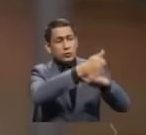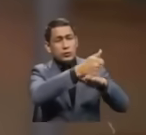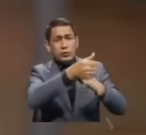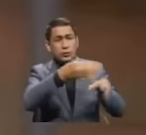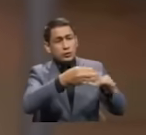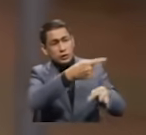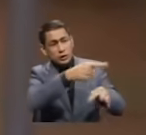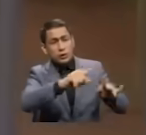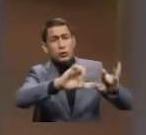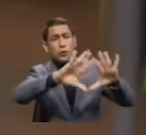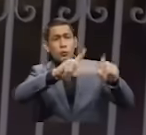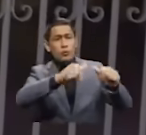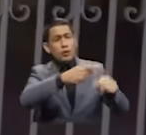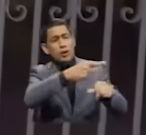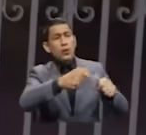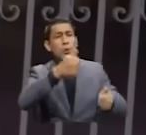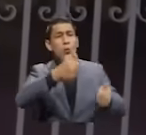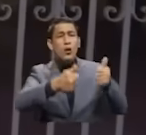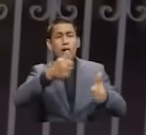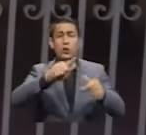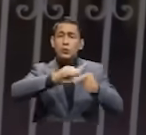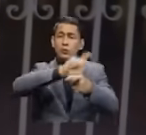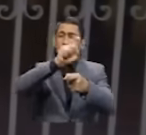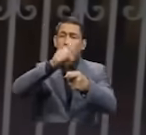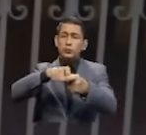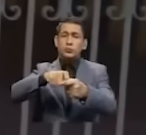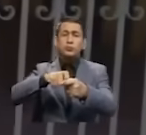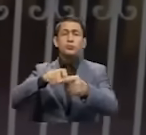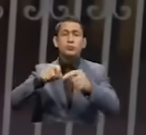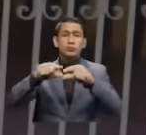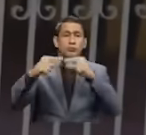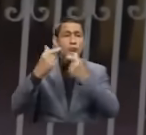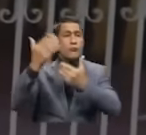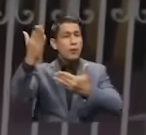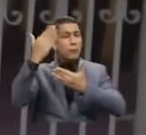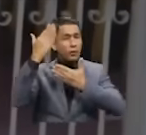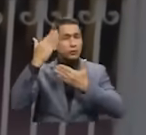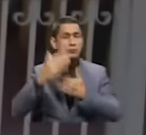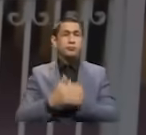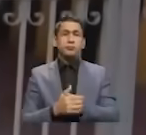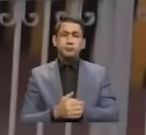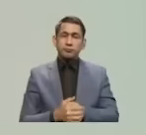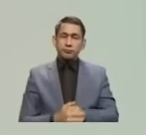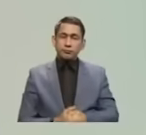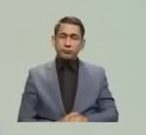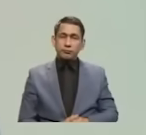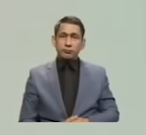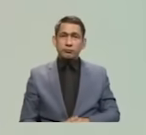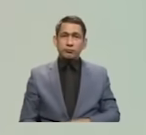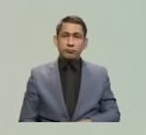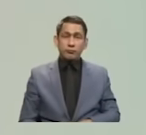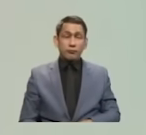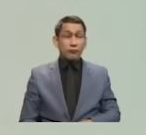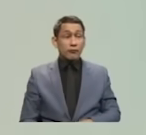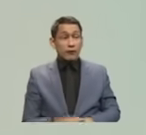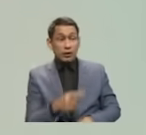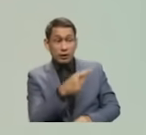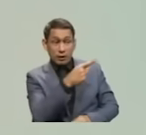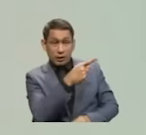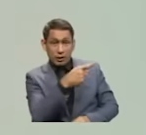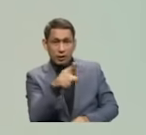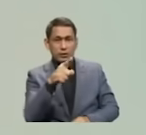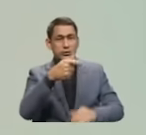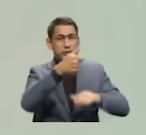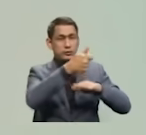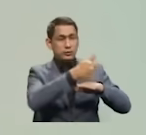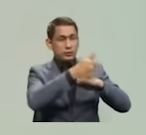Purga. La corrupción judicial no nace o está atada solamente al narcotráfico como tal,